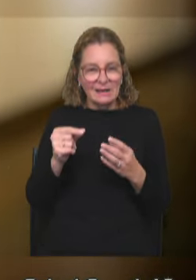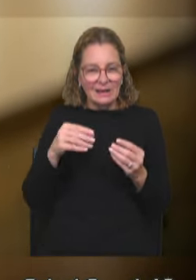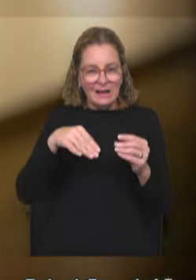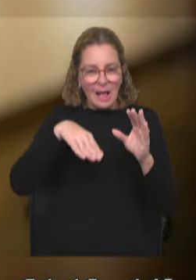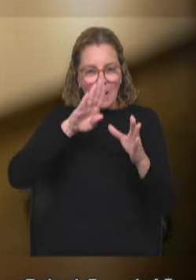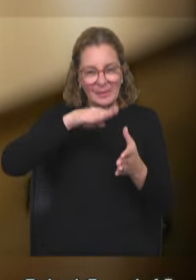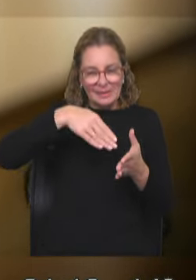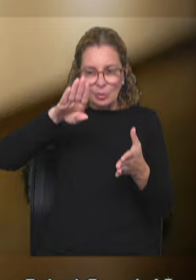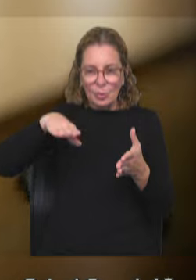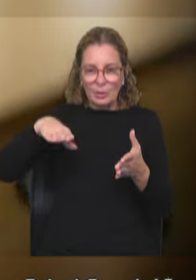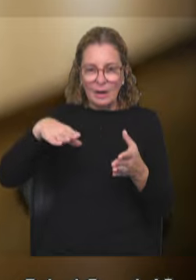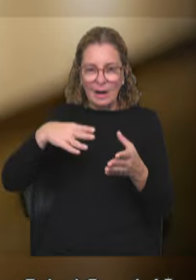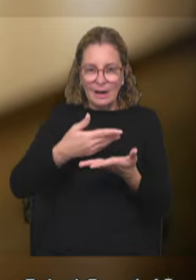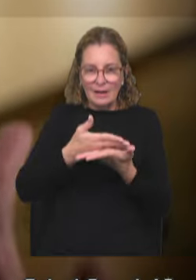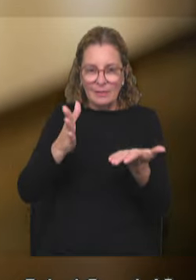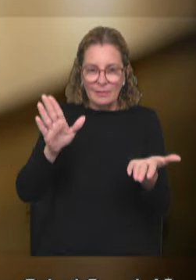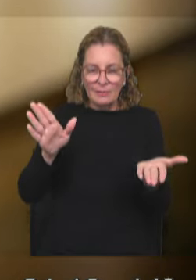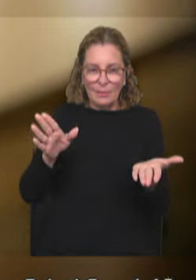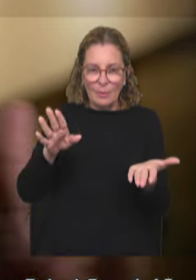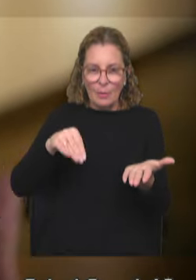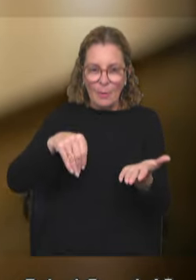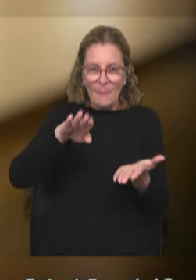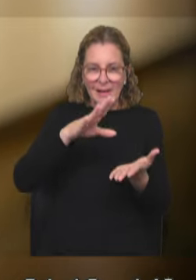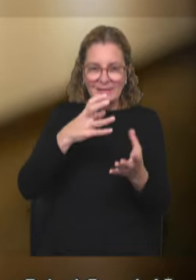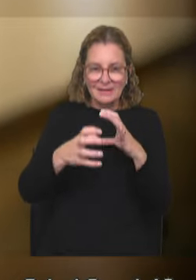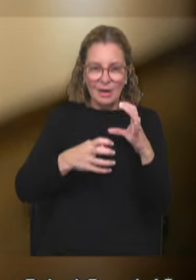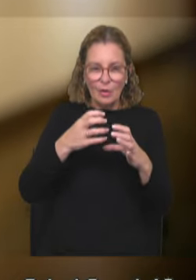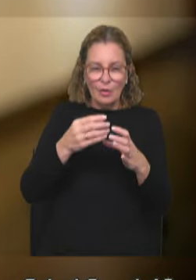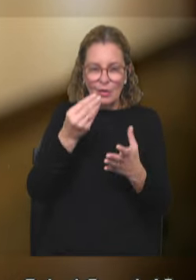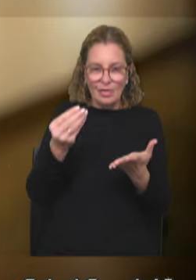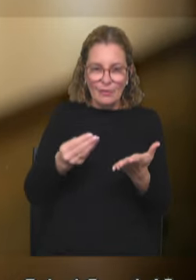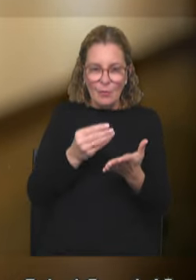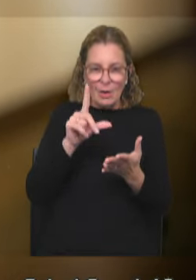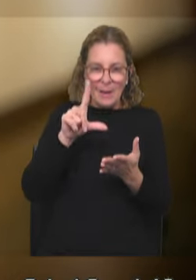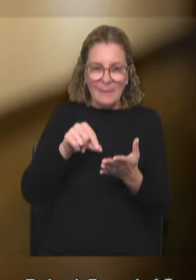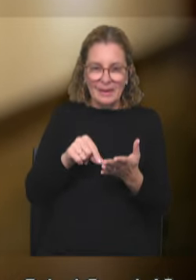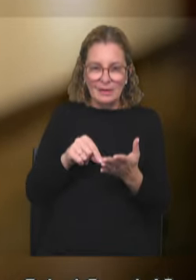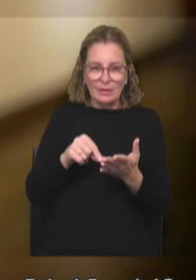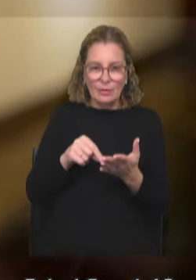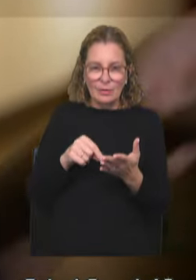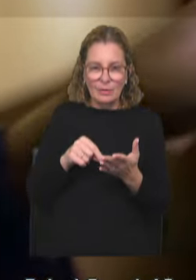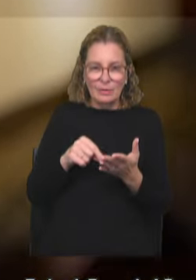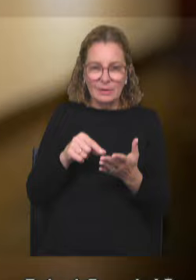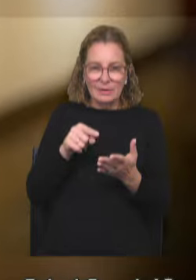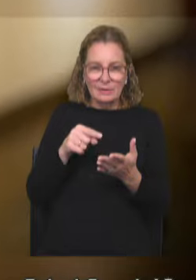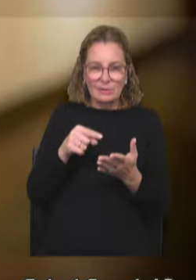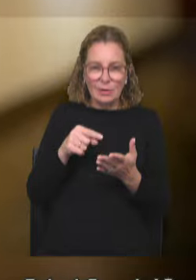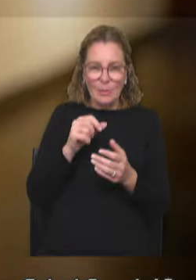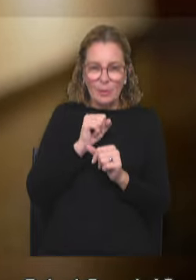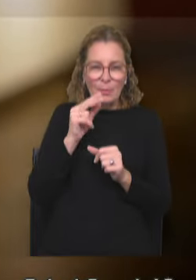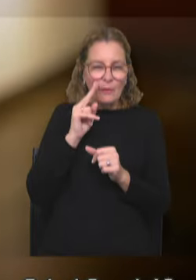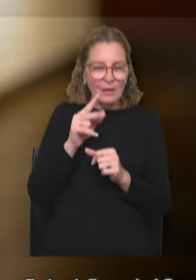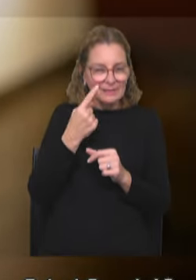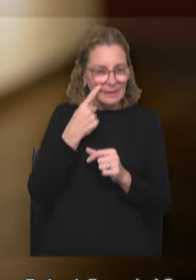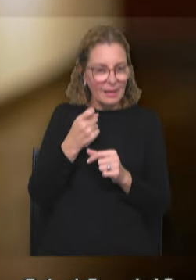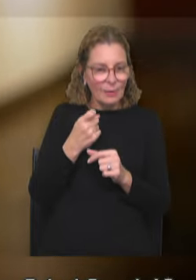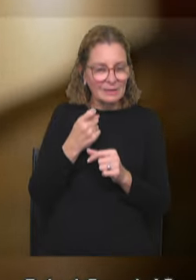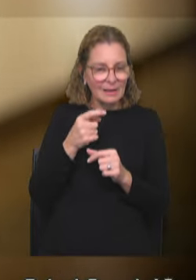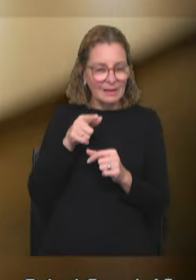pintura del registro y daban vuelo a la mancha, al color, dibuja menos, mancha más la pintura. En estos gauchos podemos ver